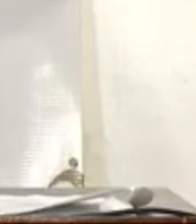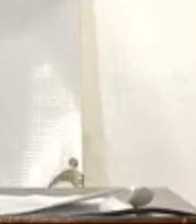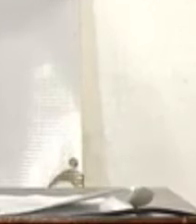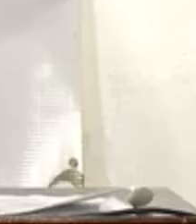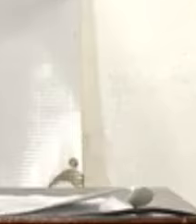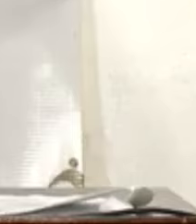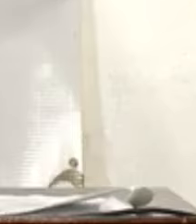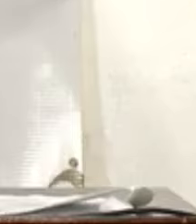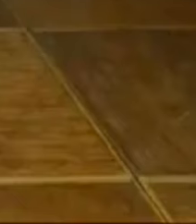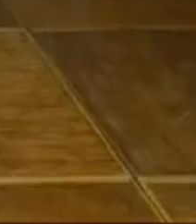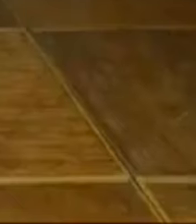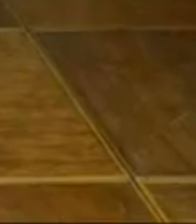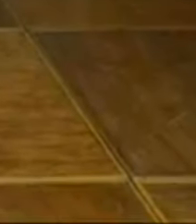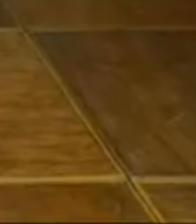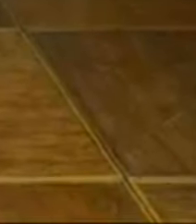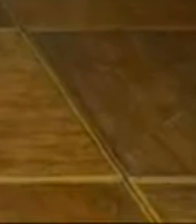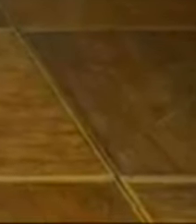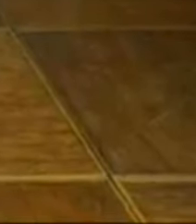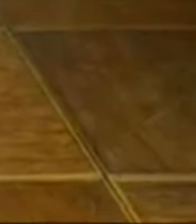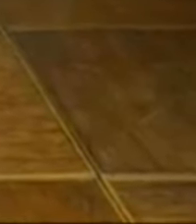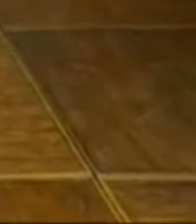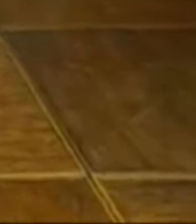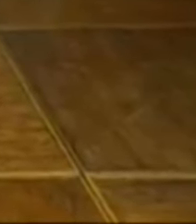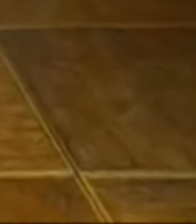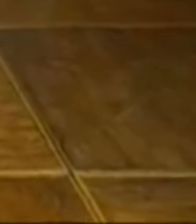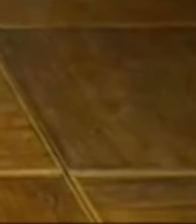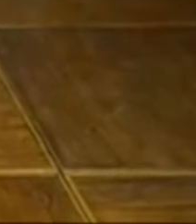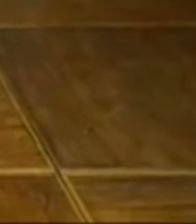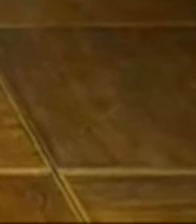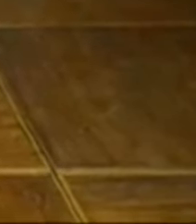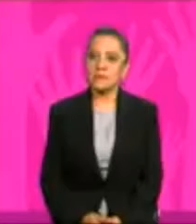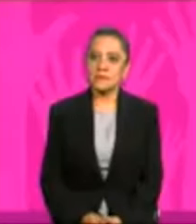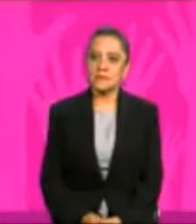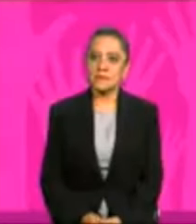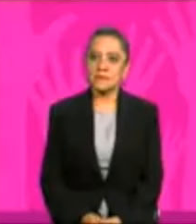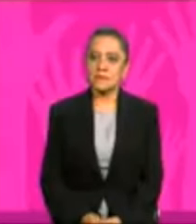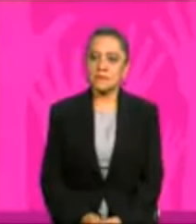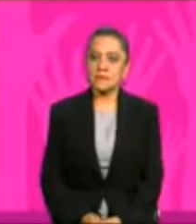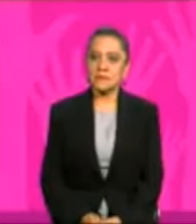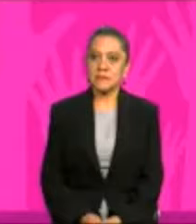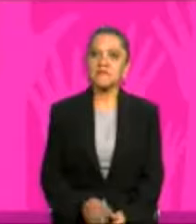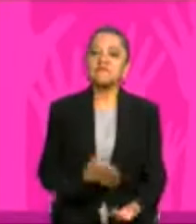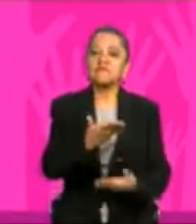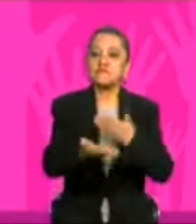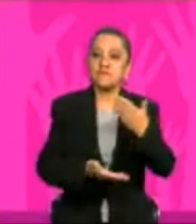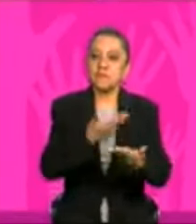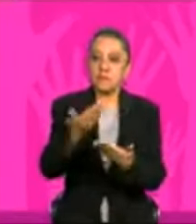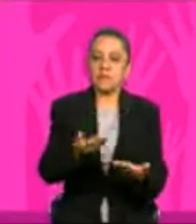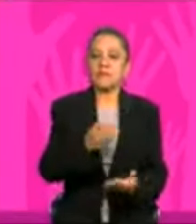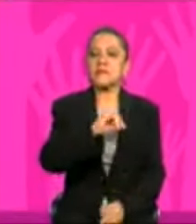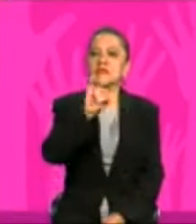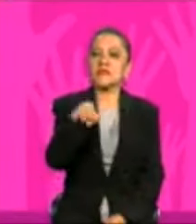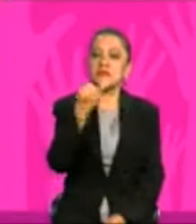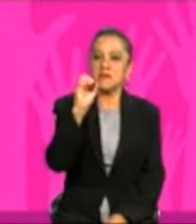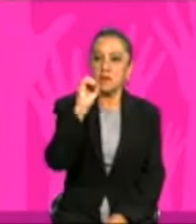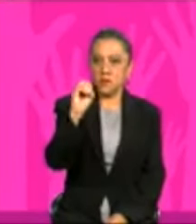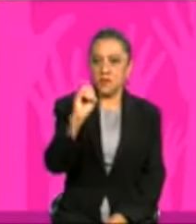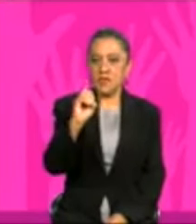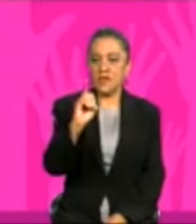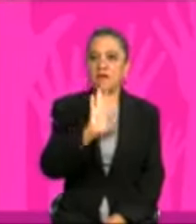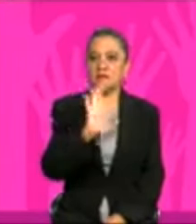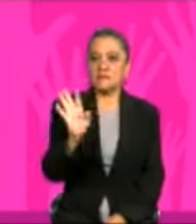de la candidata Jessica Ortega de la Cruz con su tiempo de réplica de 2 minutos. Adelante, candidata. Muchas gracias.